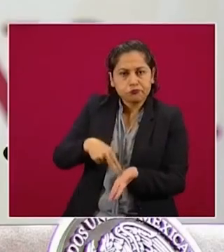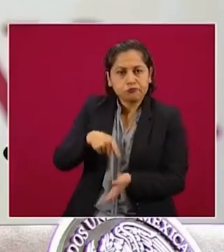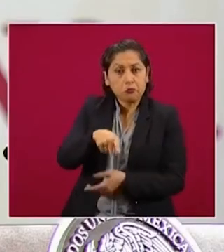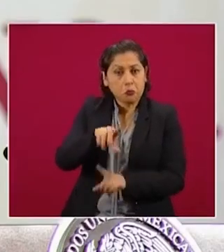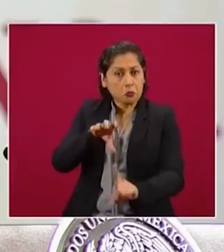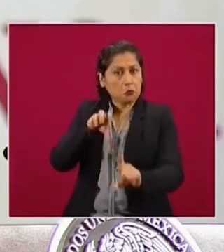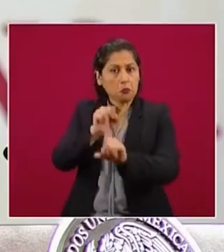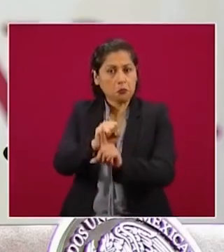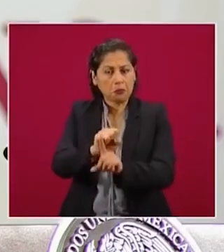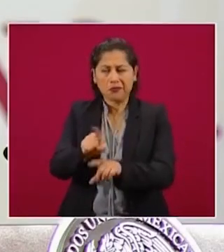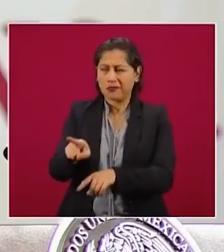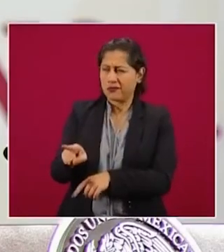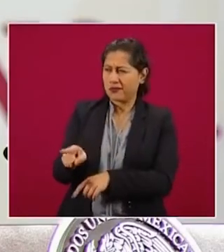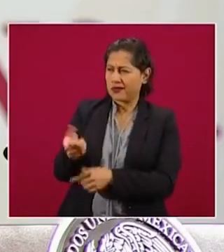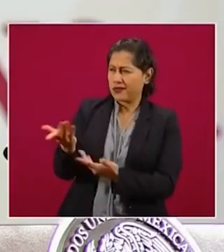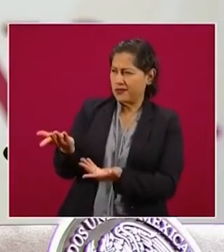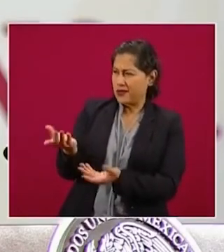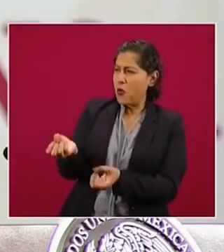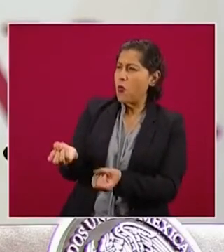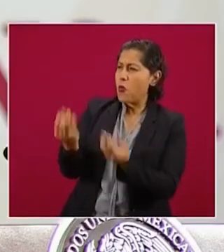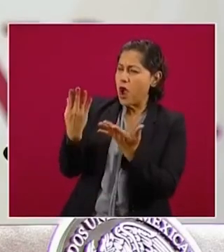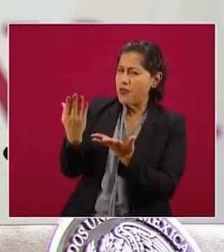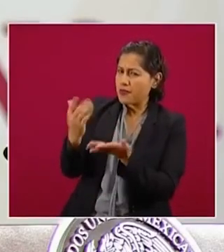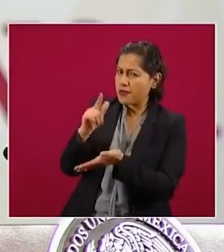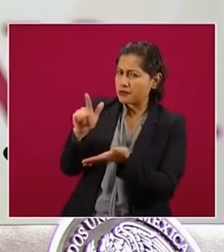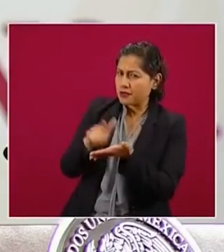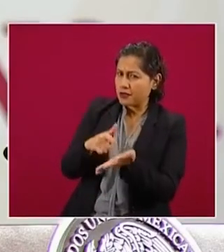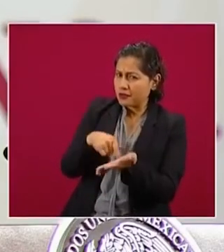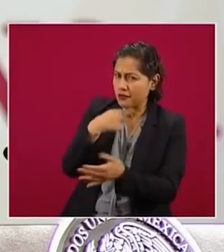son, ¿cuántas de acuerdo a la ley, Jesús?